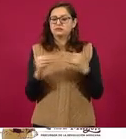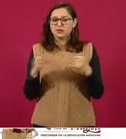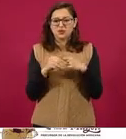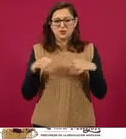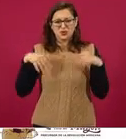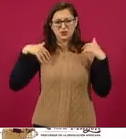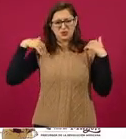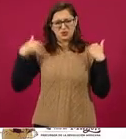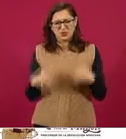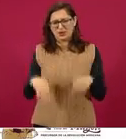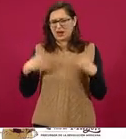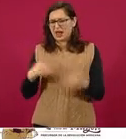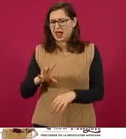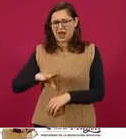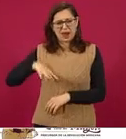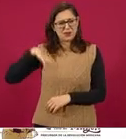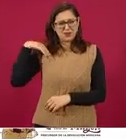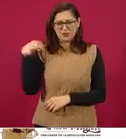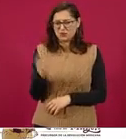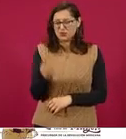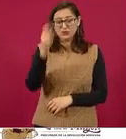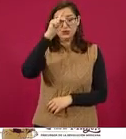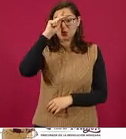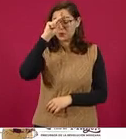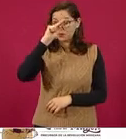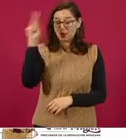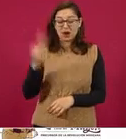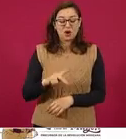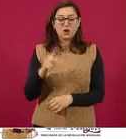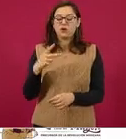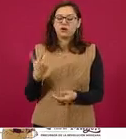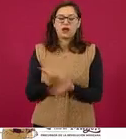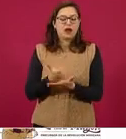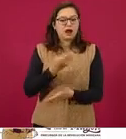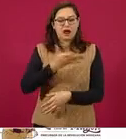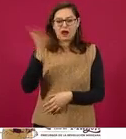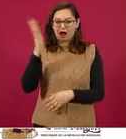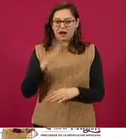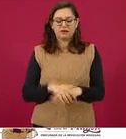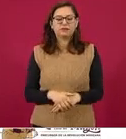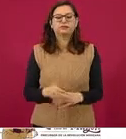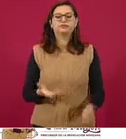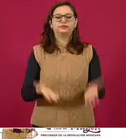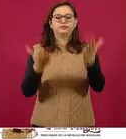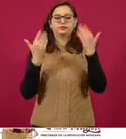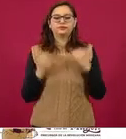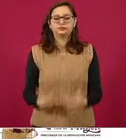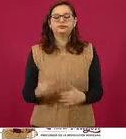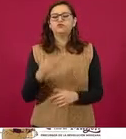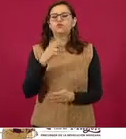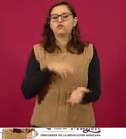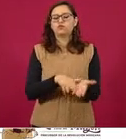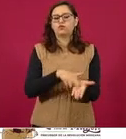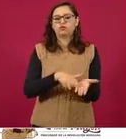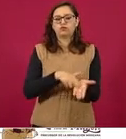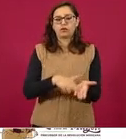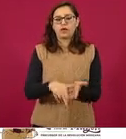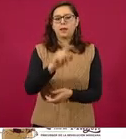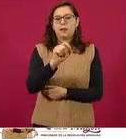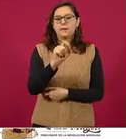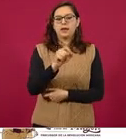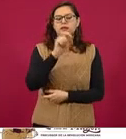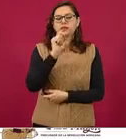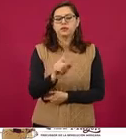muy volados los de Shell aquí en el Valle de México. Más baratas, 20.29 para el diésel en